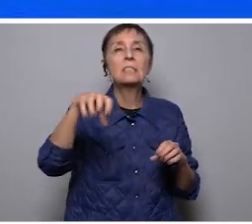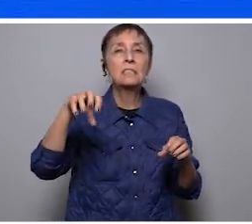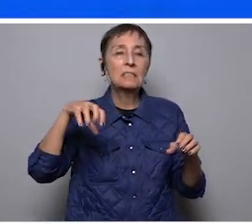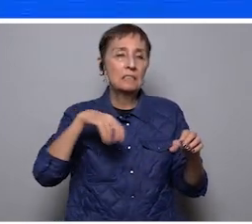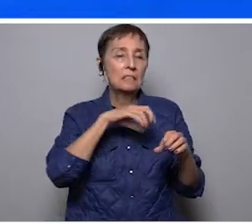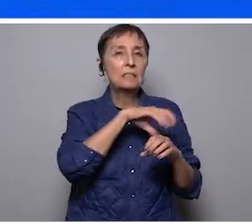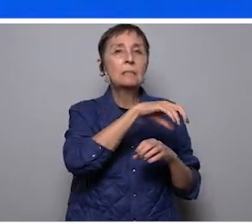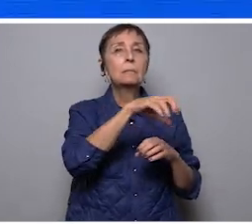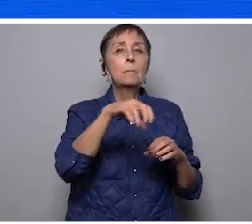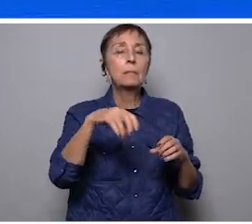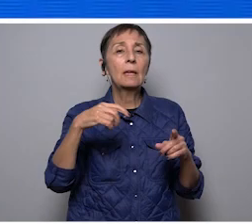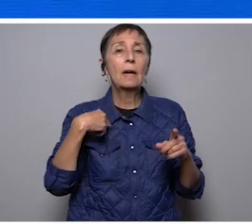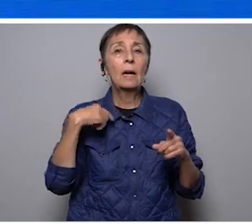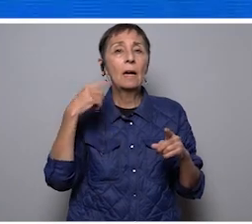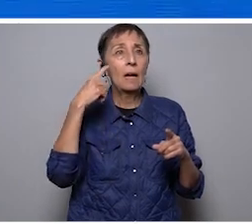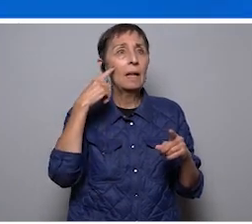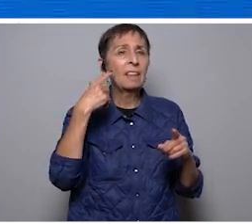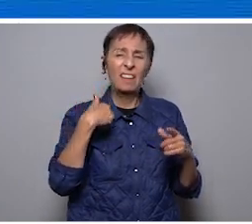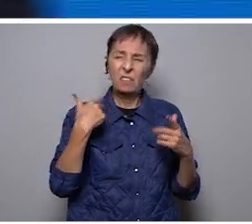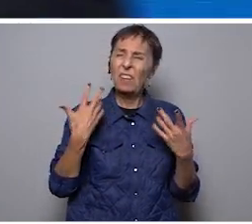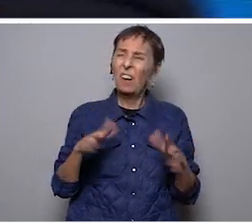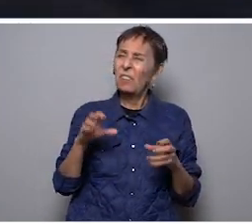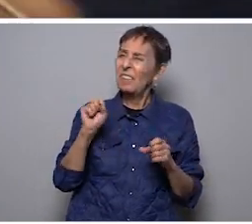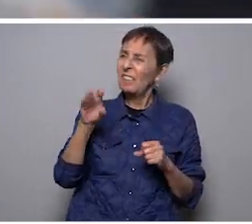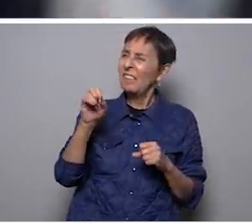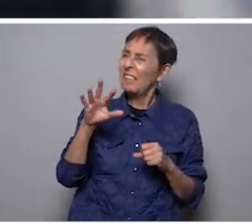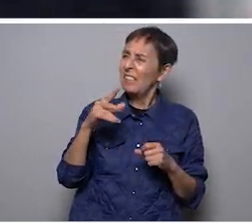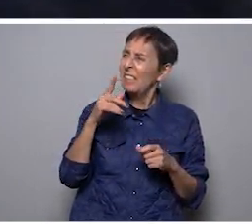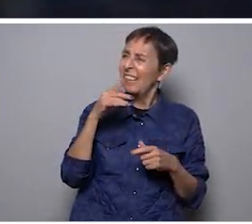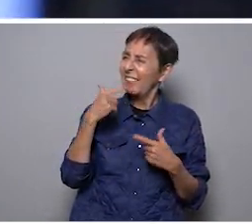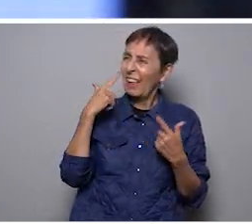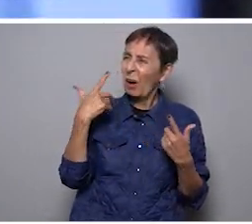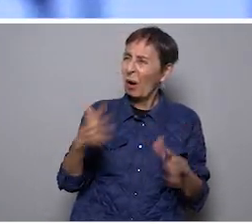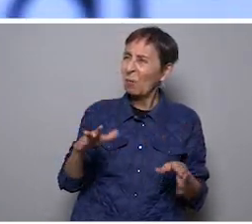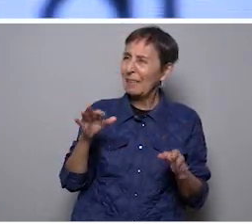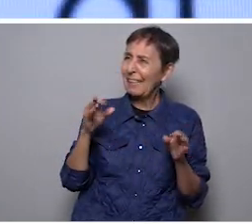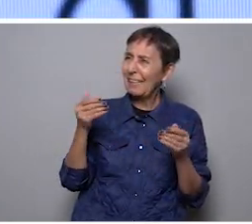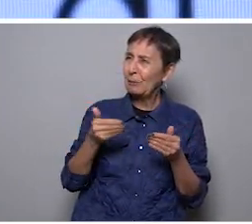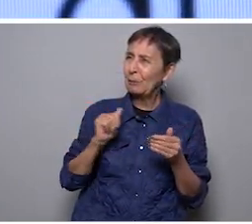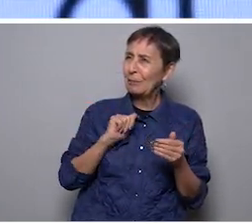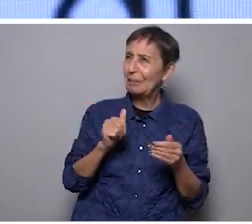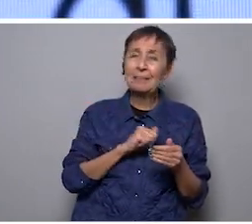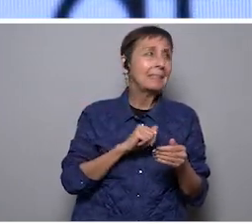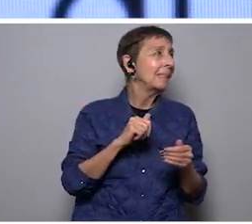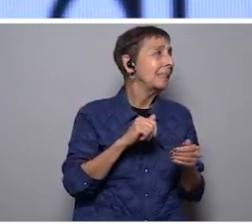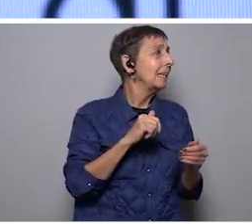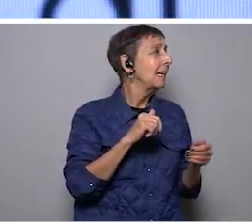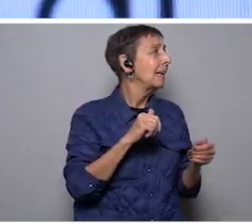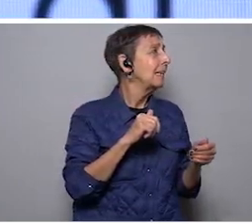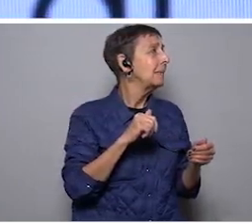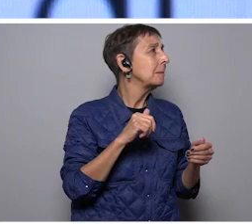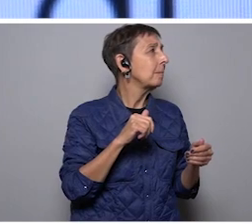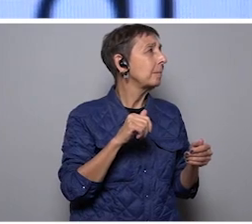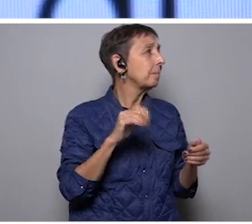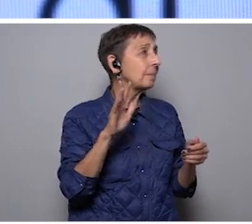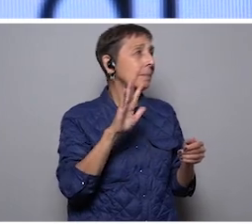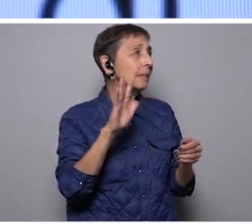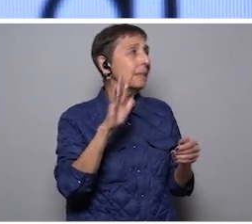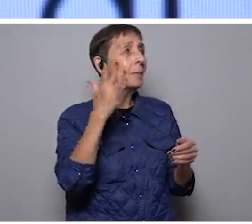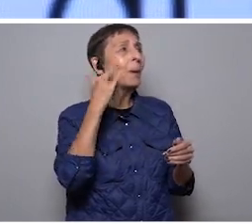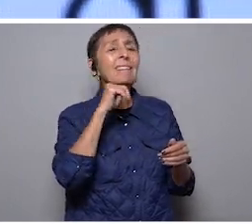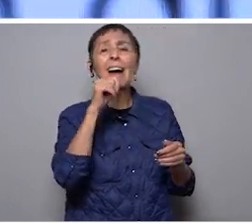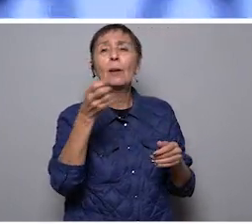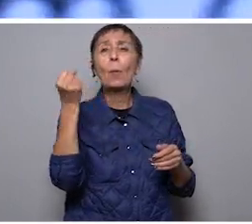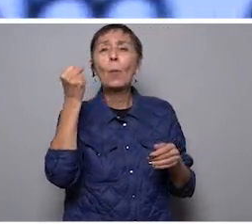presentamos sí hubo una presentación pero vamos unaa por qué no te canjeamos ese tiempo de present una pregunta vale vale una